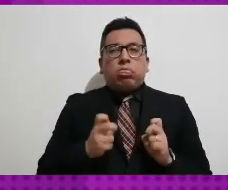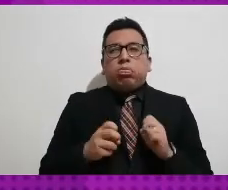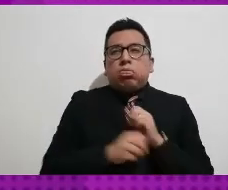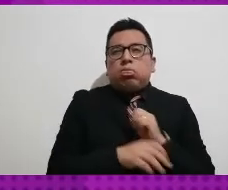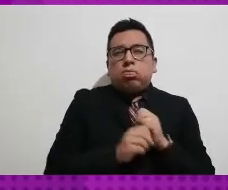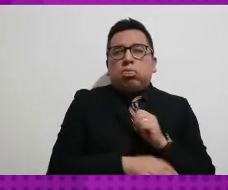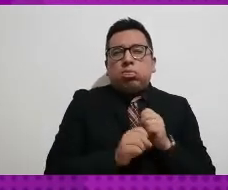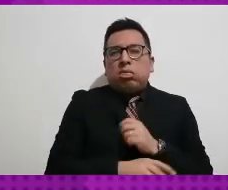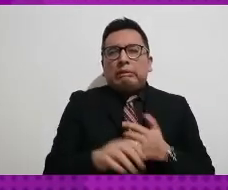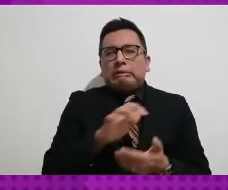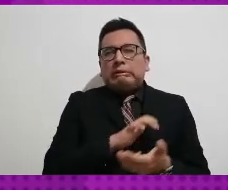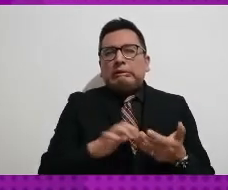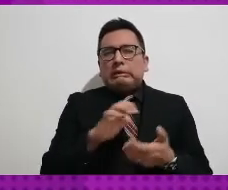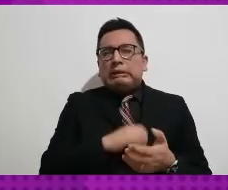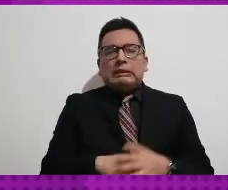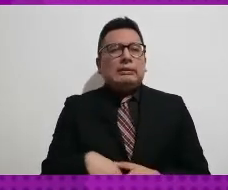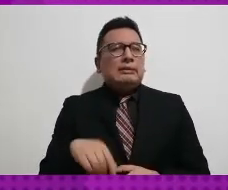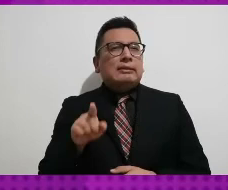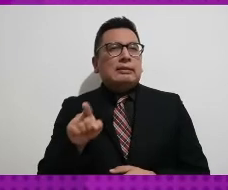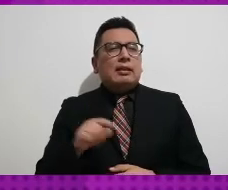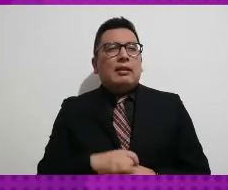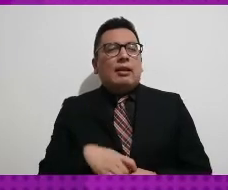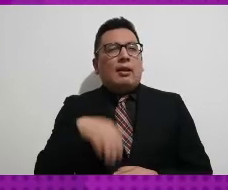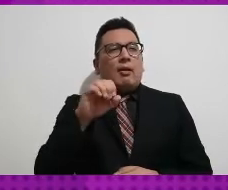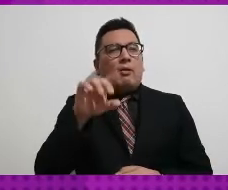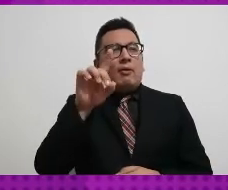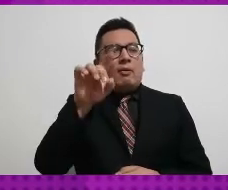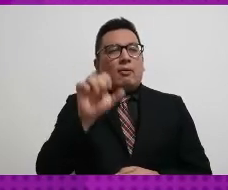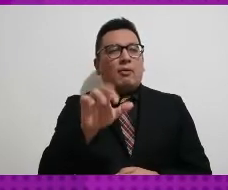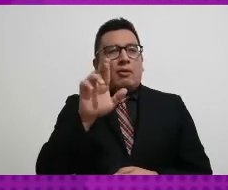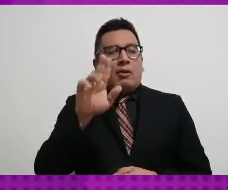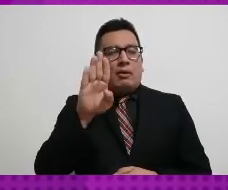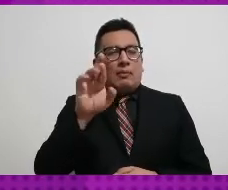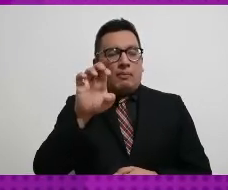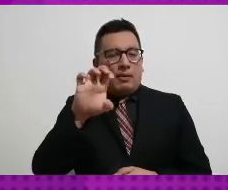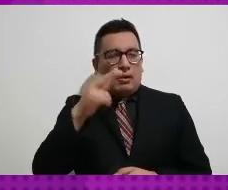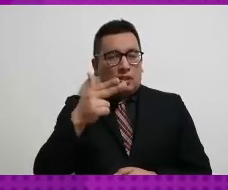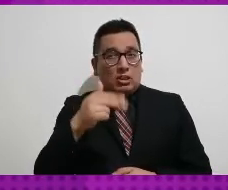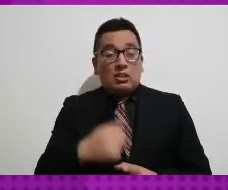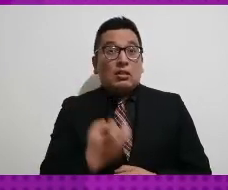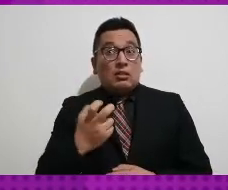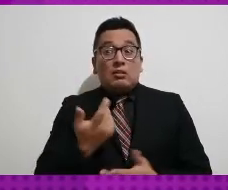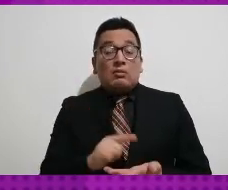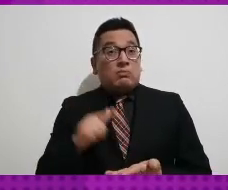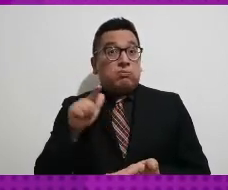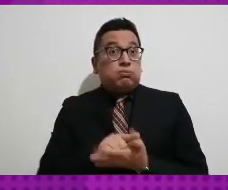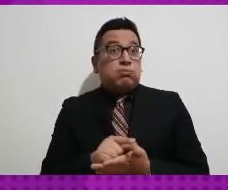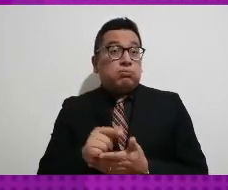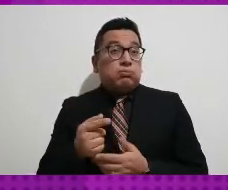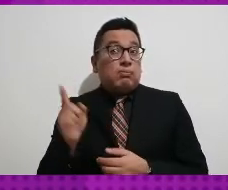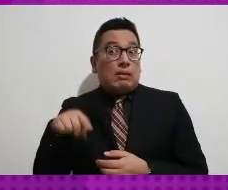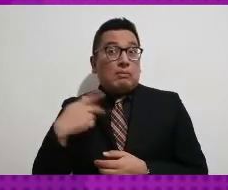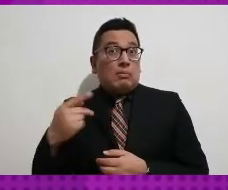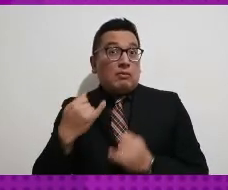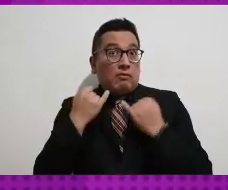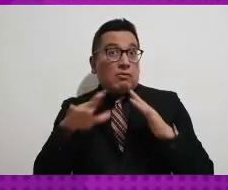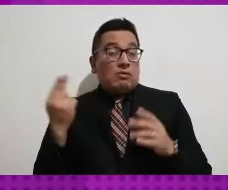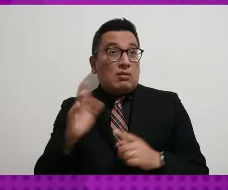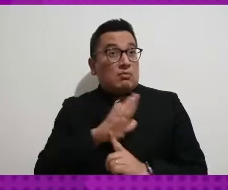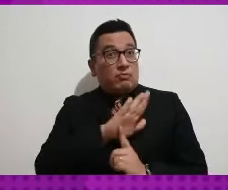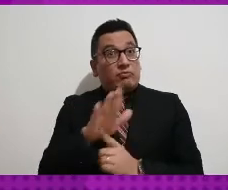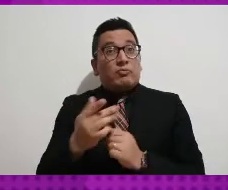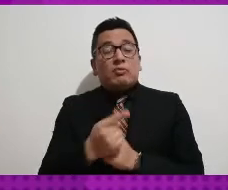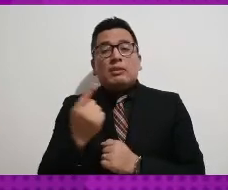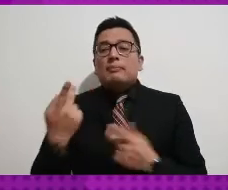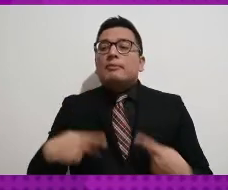se ordena que todo lo relacionado con este asunto, independientemente que lo establezca o no la ley, deberá ser publicado dado